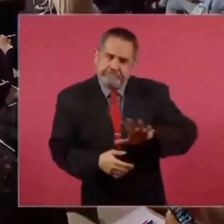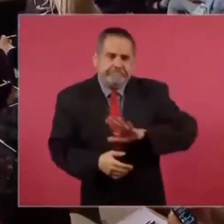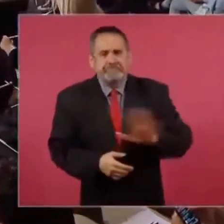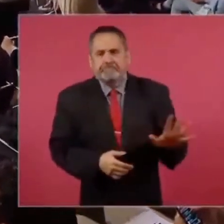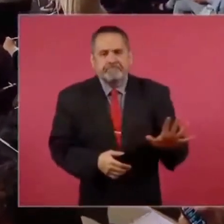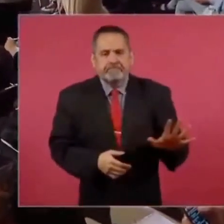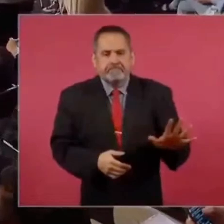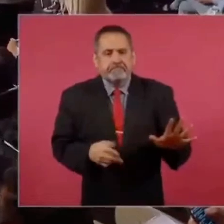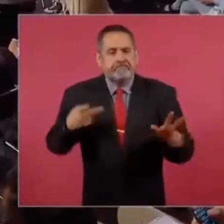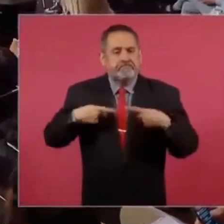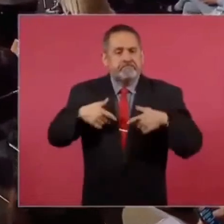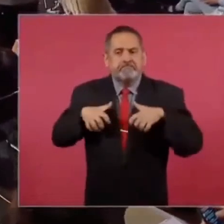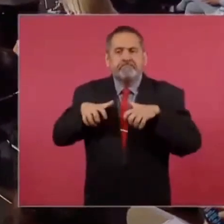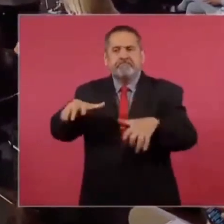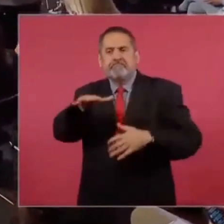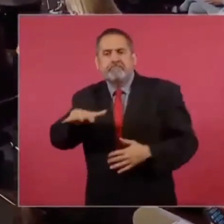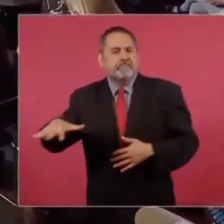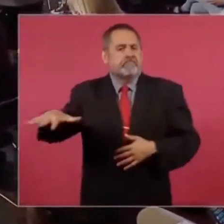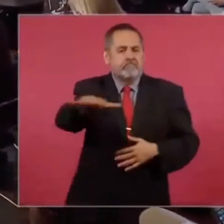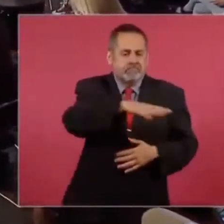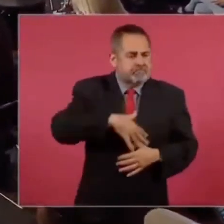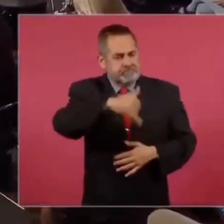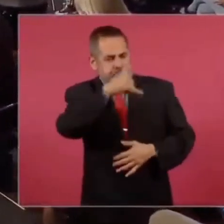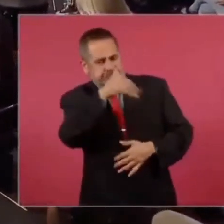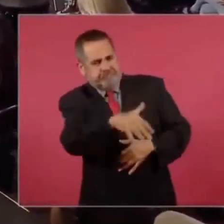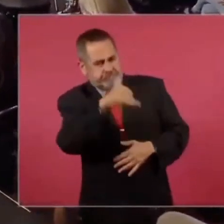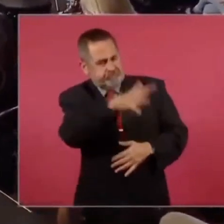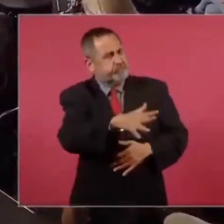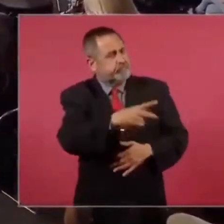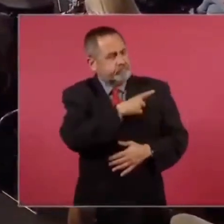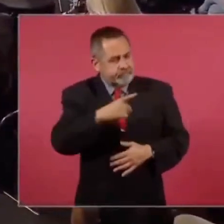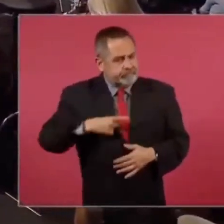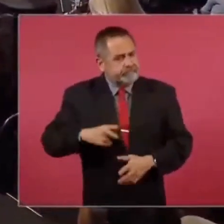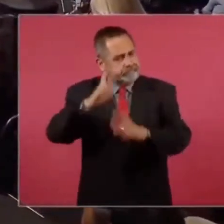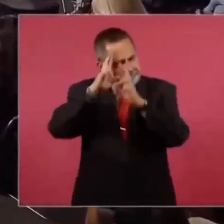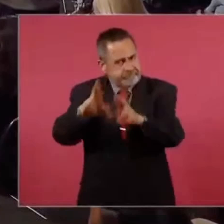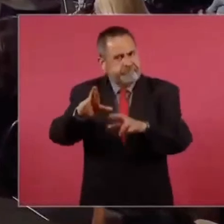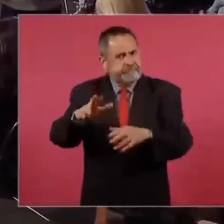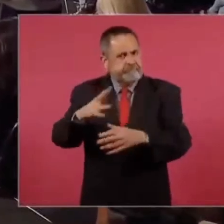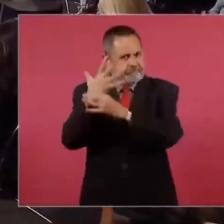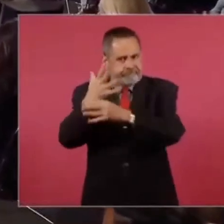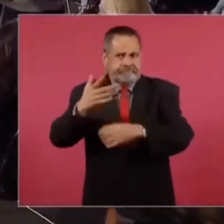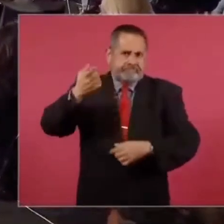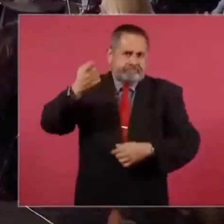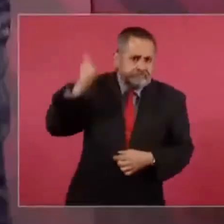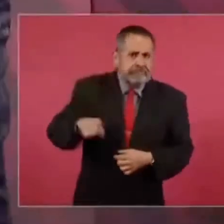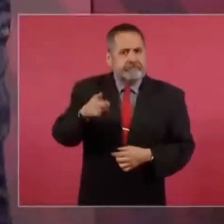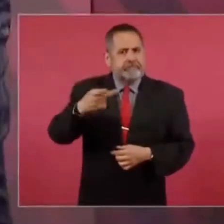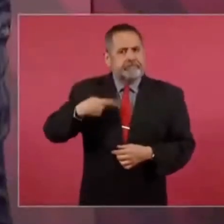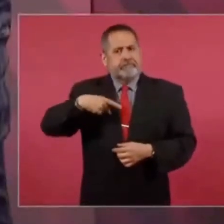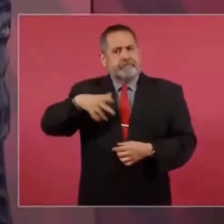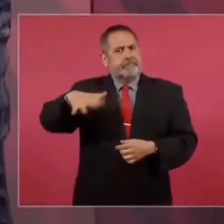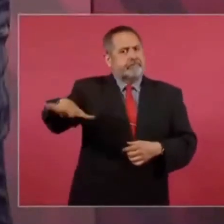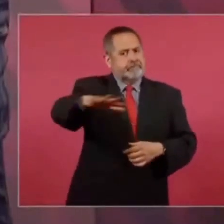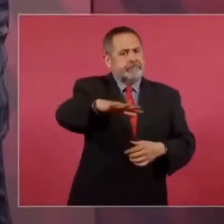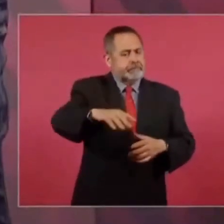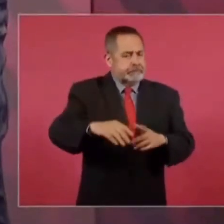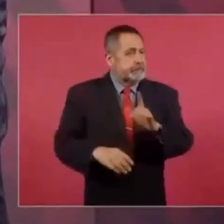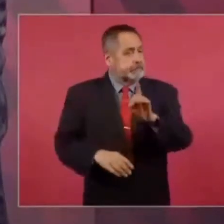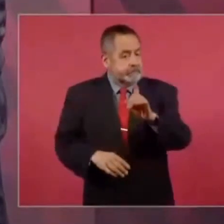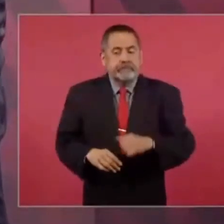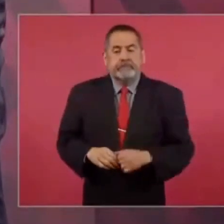por el pueblo resuelto ya a hacer respetar su soberanía y ansioso,